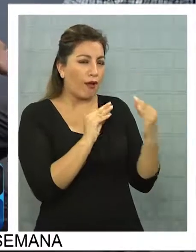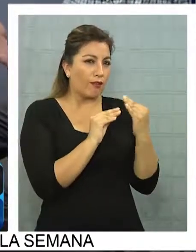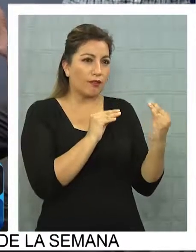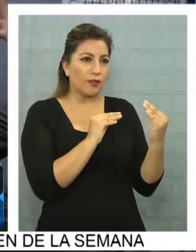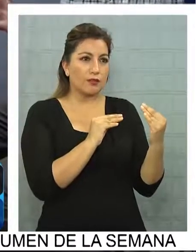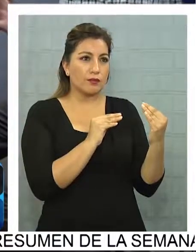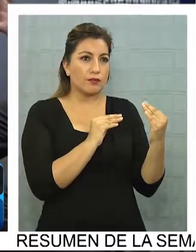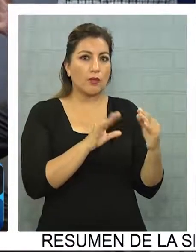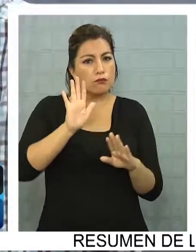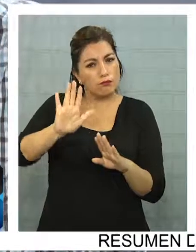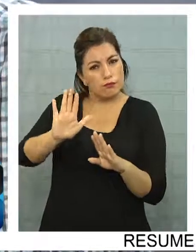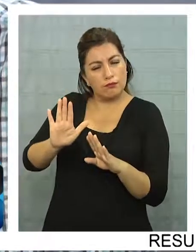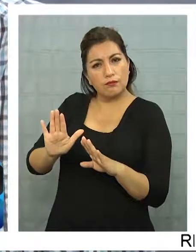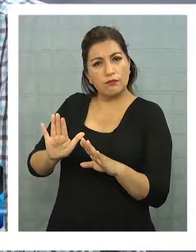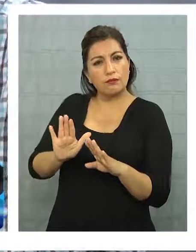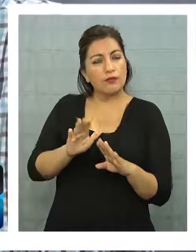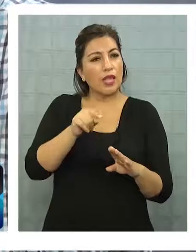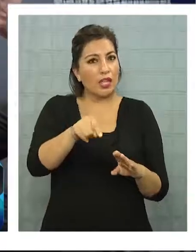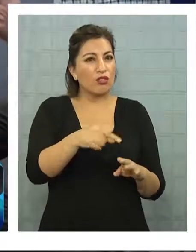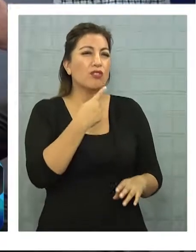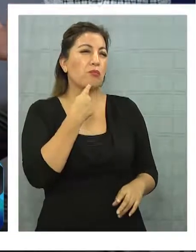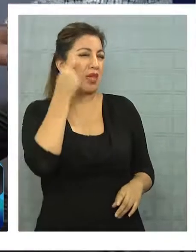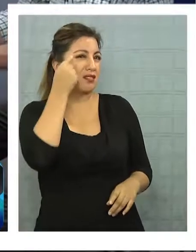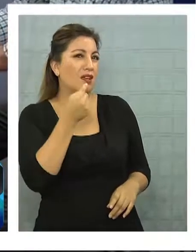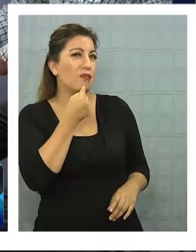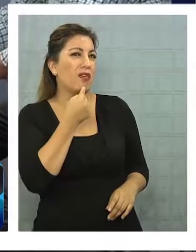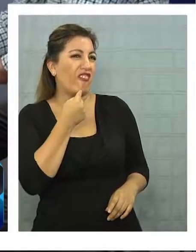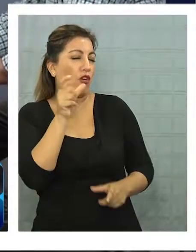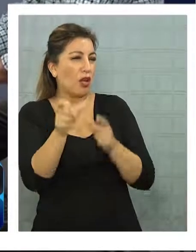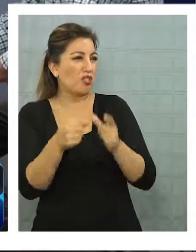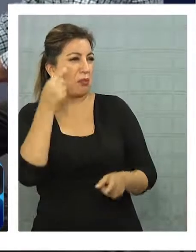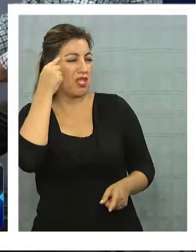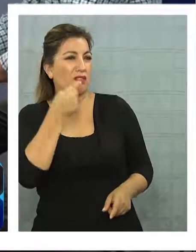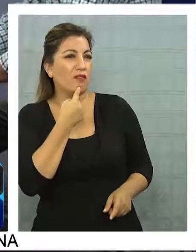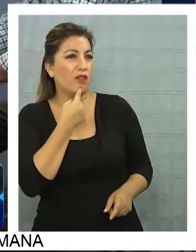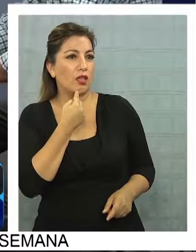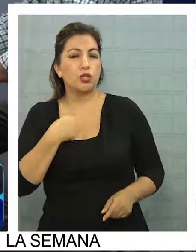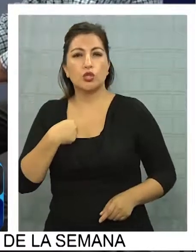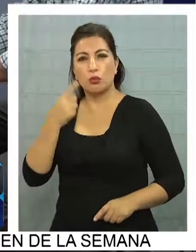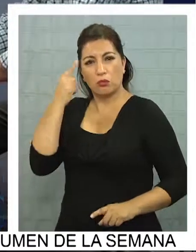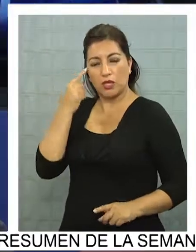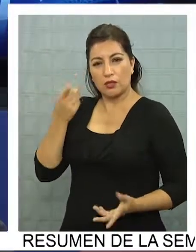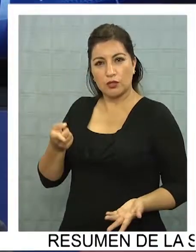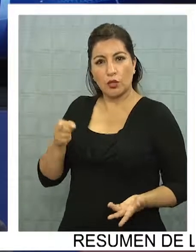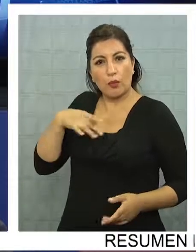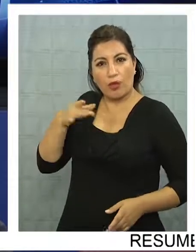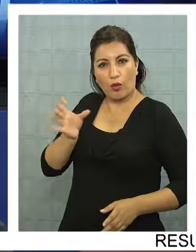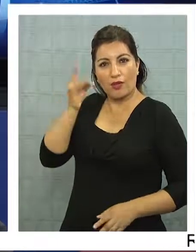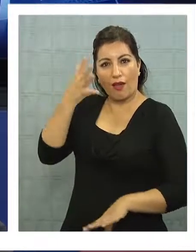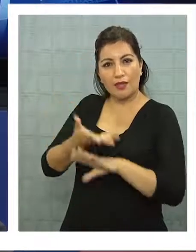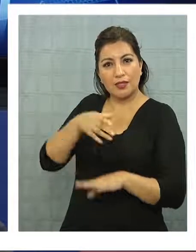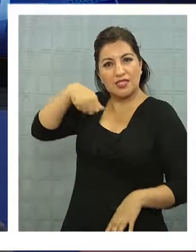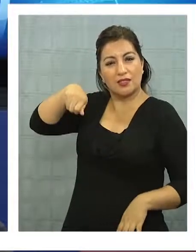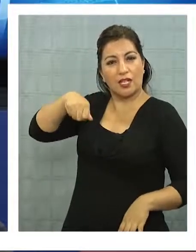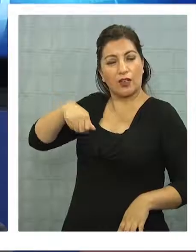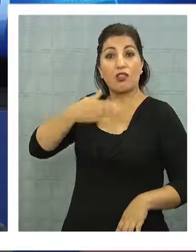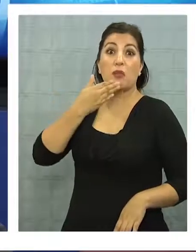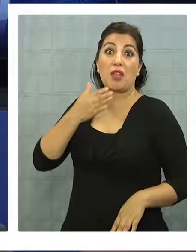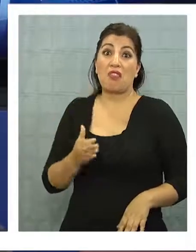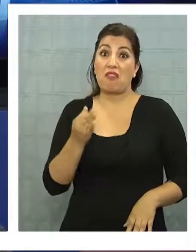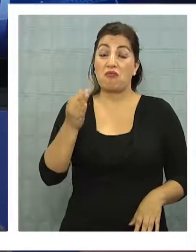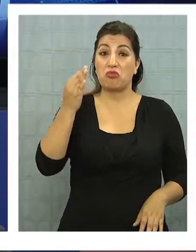hubo ambiente para eso. Pero PPAO está promoviendo, digamos, incluso que se haga una ley especialmente para eso. Es que no, porque eso es lo que no hay que hacer.